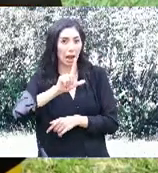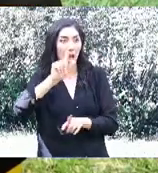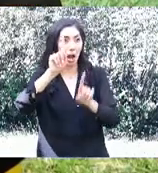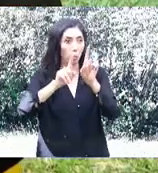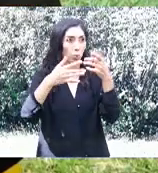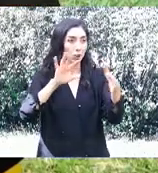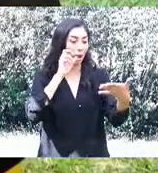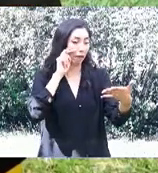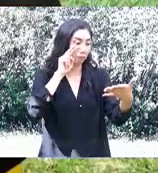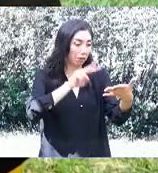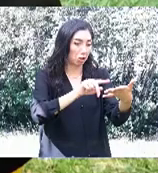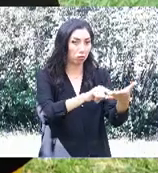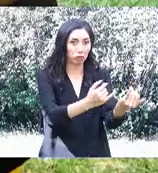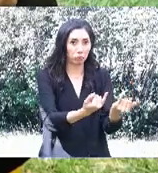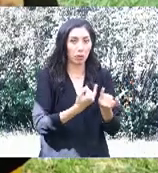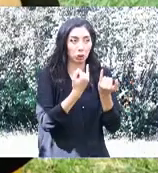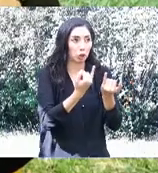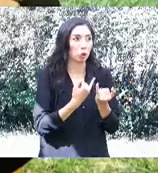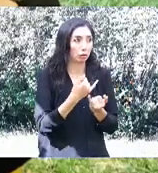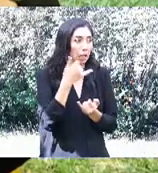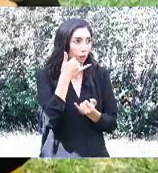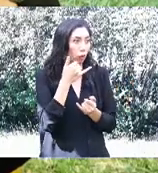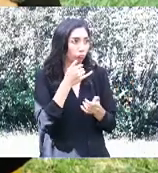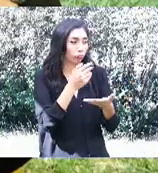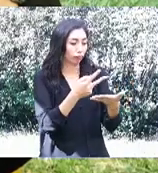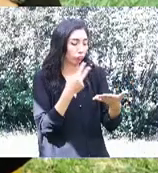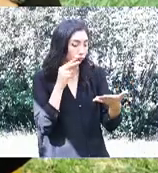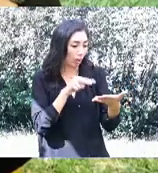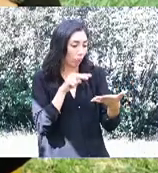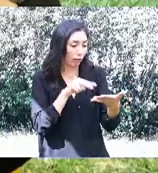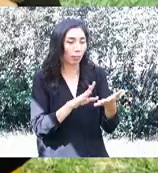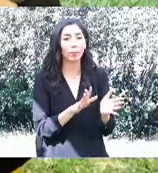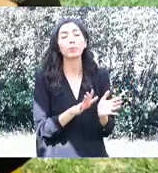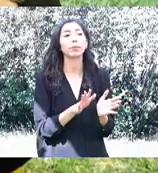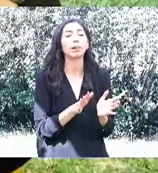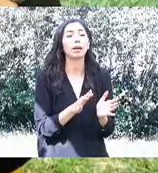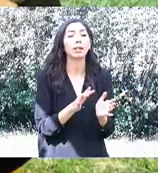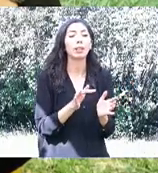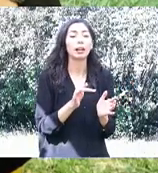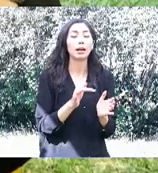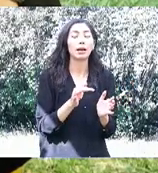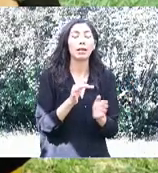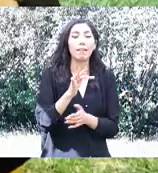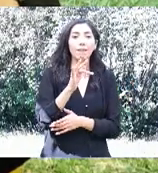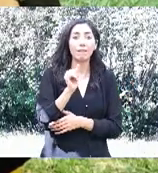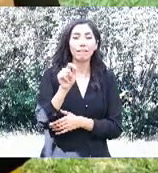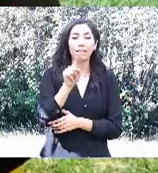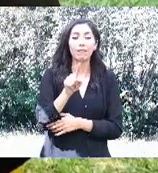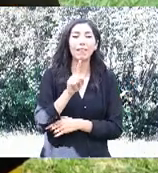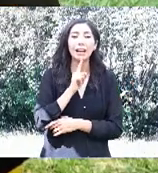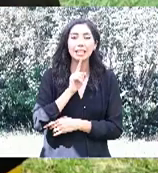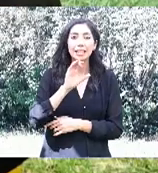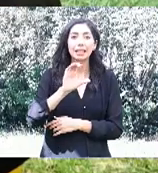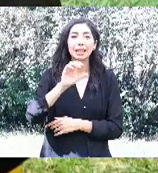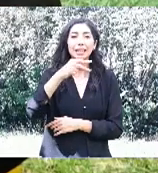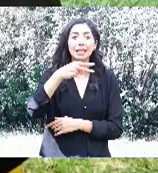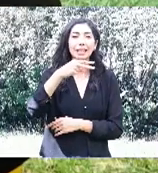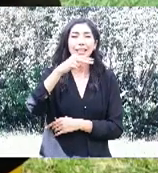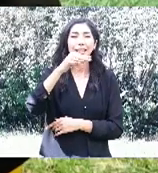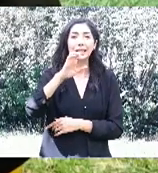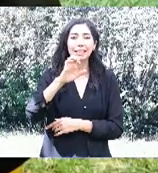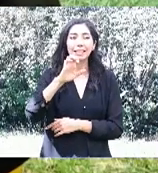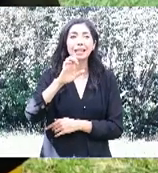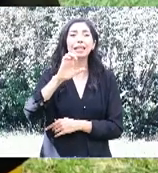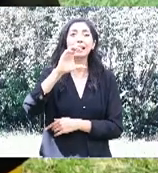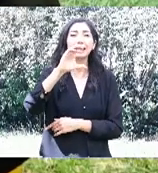de desinformación que la vemos todo el tiempo en los teléfonos eh Y fex hace cargo de hacer lo que se llama fa checking